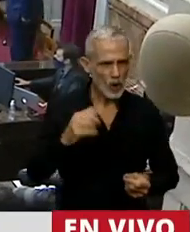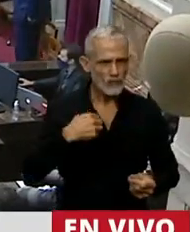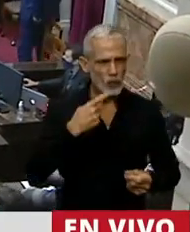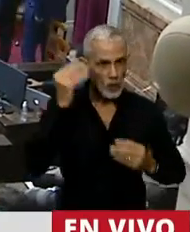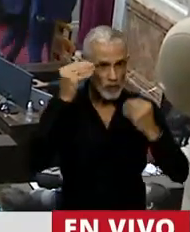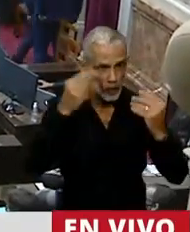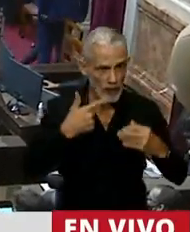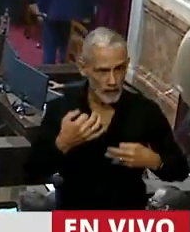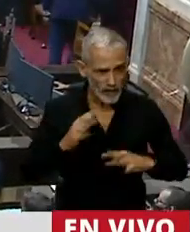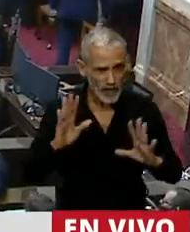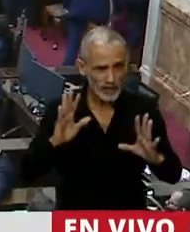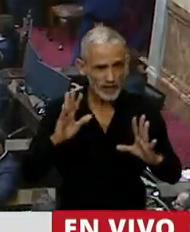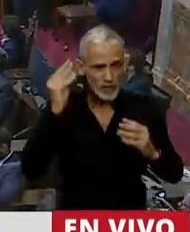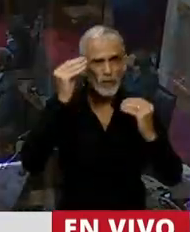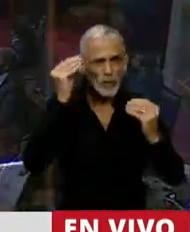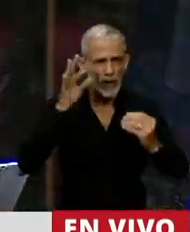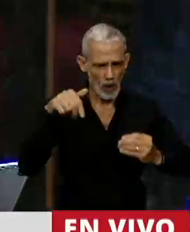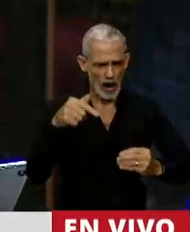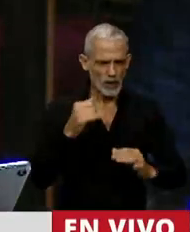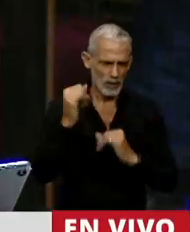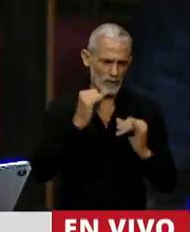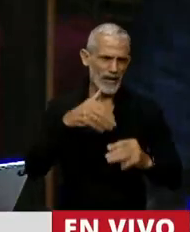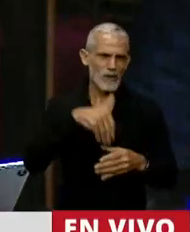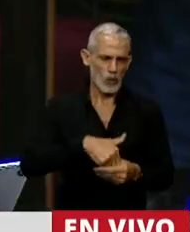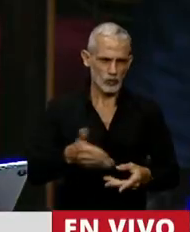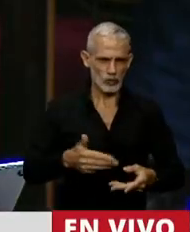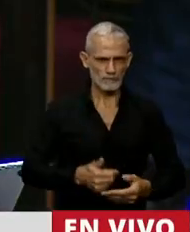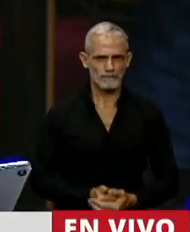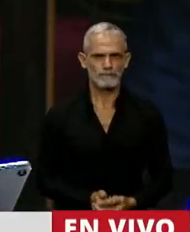con preocupación, señor presidente. Ahora voy a fundamentar mi voto.